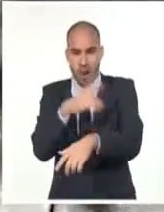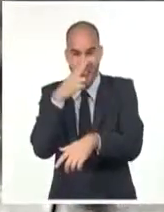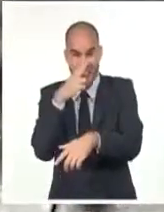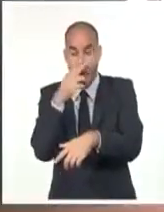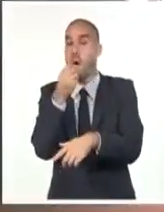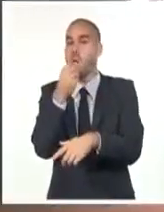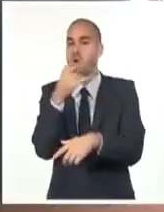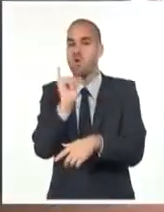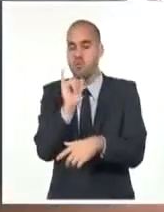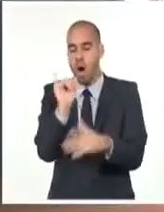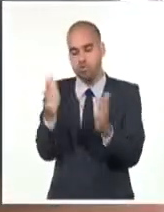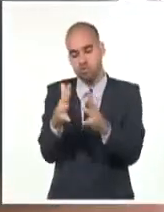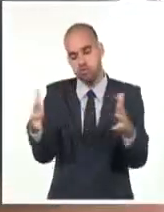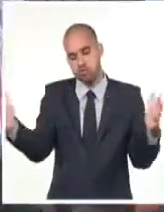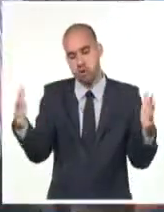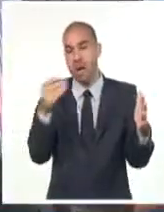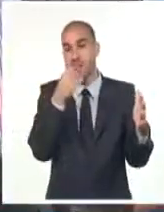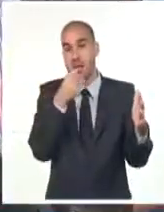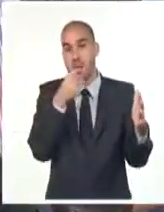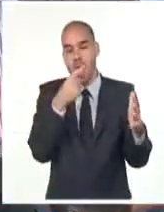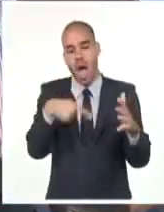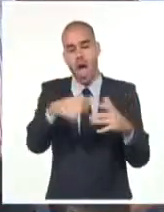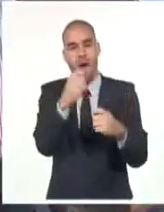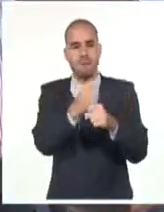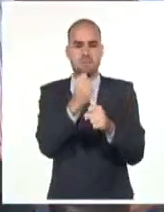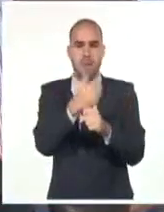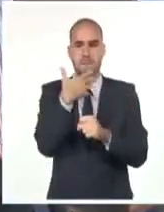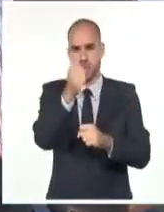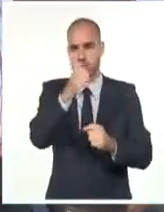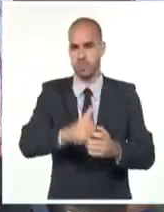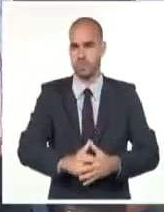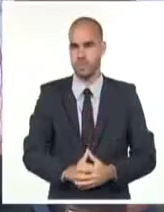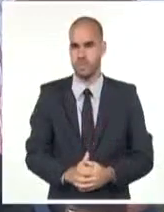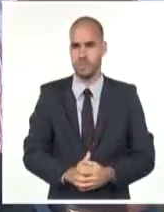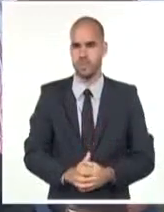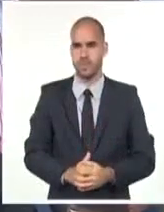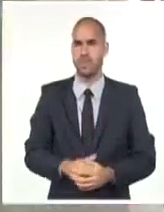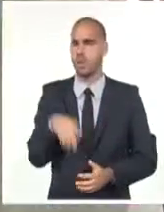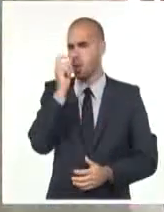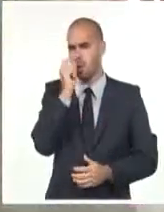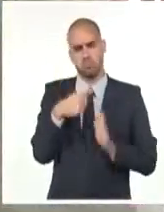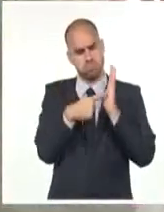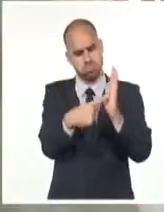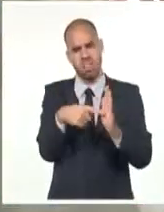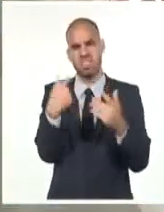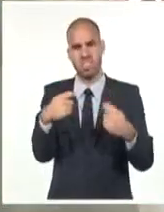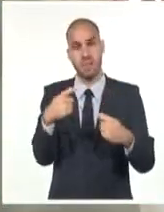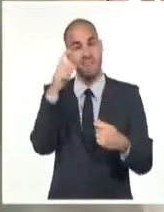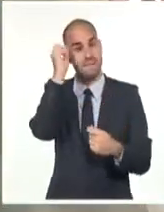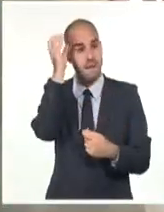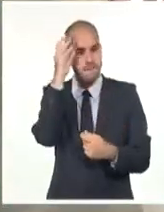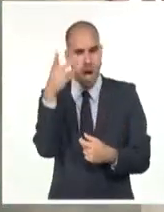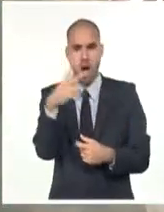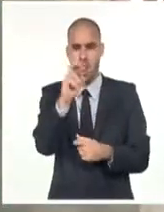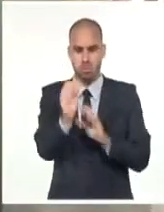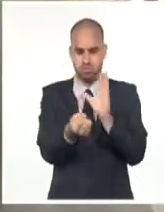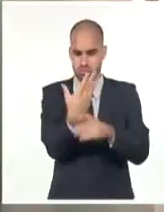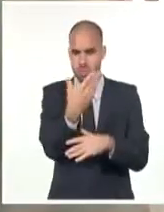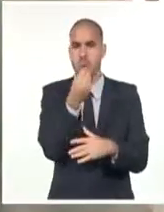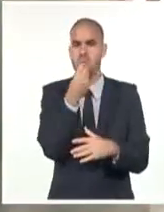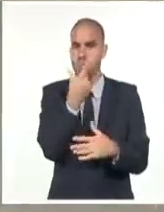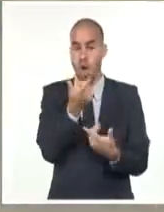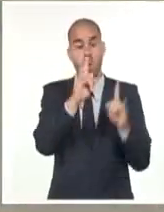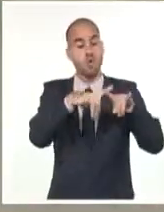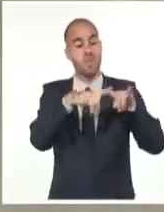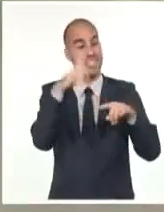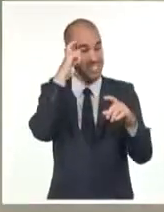atenten contra la recuperación económica. Duarte Sortega instó a usar los adelantos de las ciencias. La Universidad de